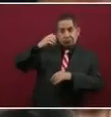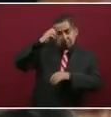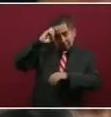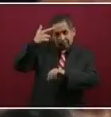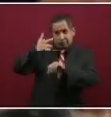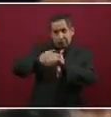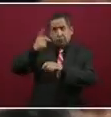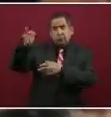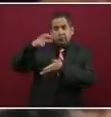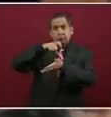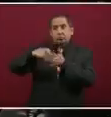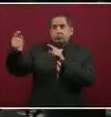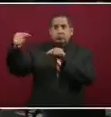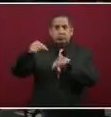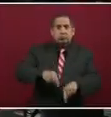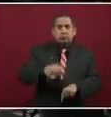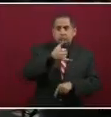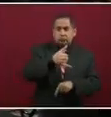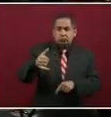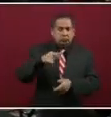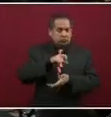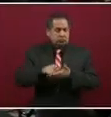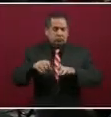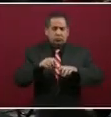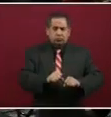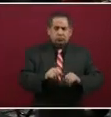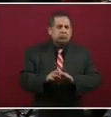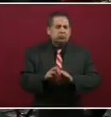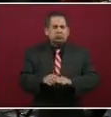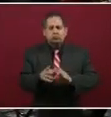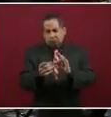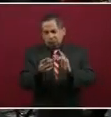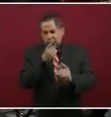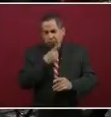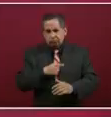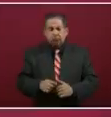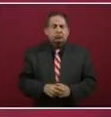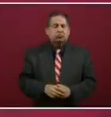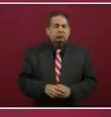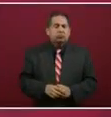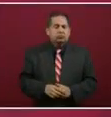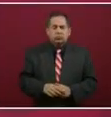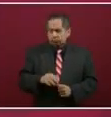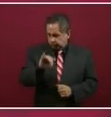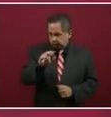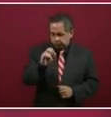sus casas a través de Infonavit. Gracias, presidente. Sí, pues la reunión de hoy